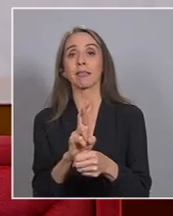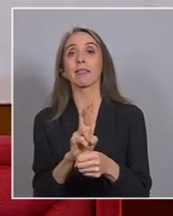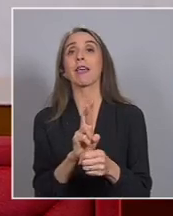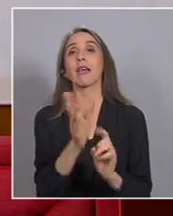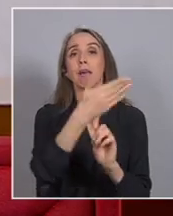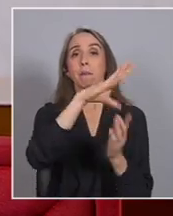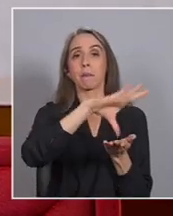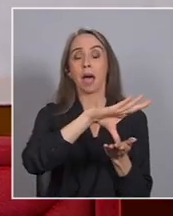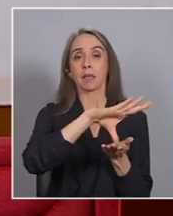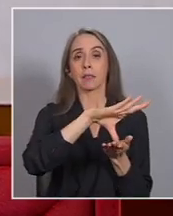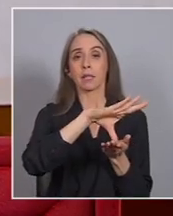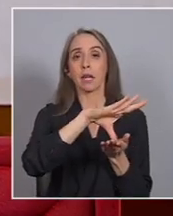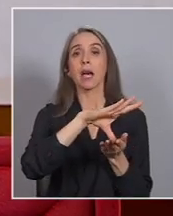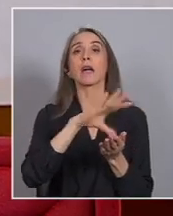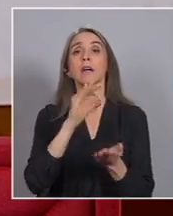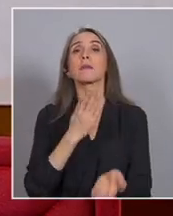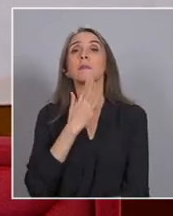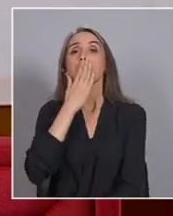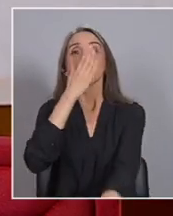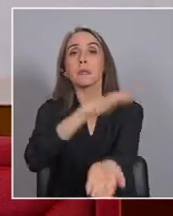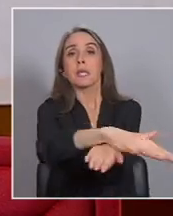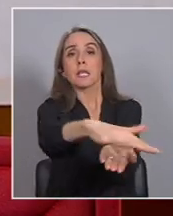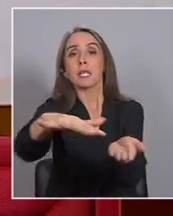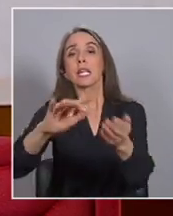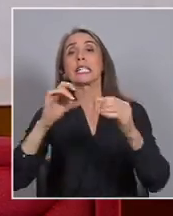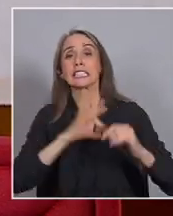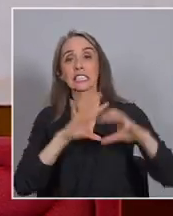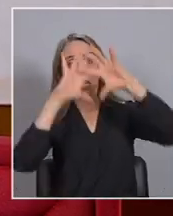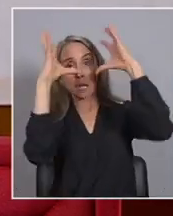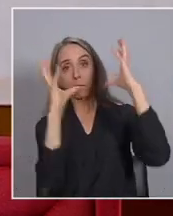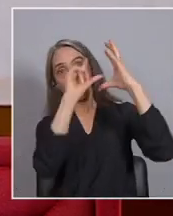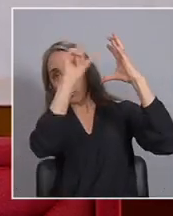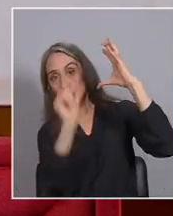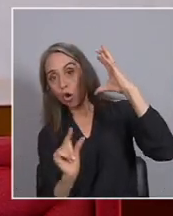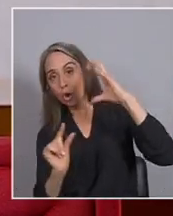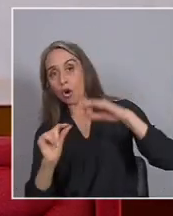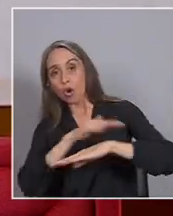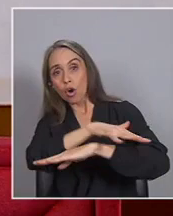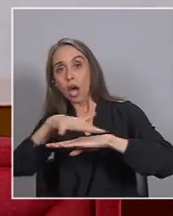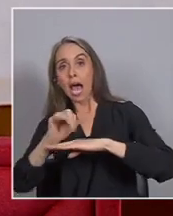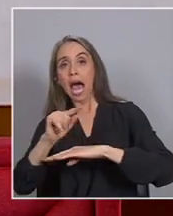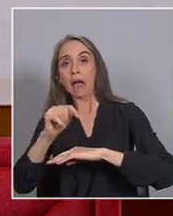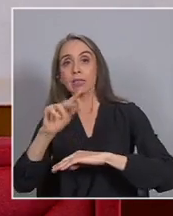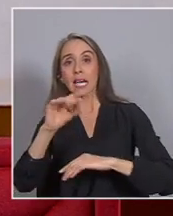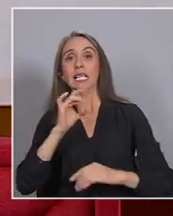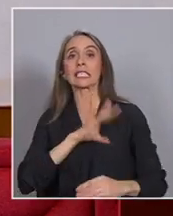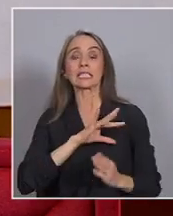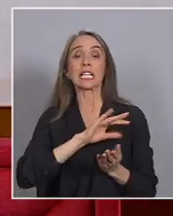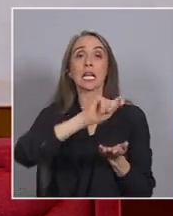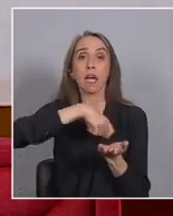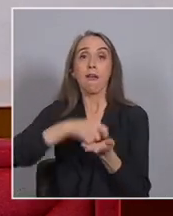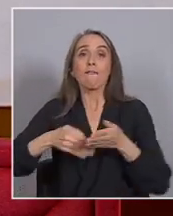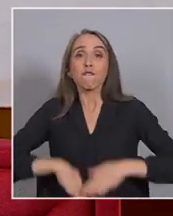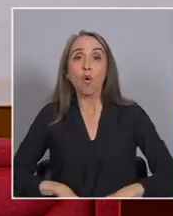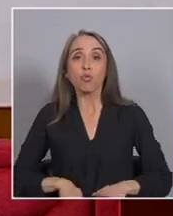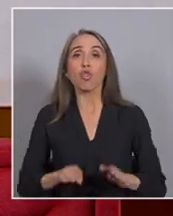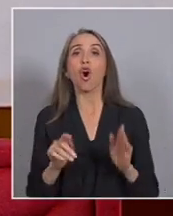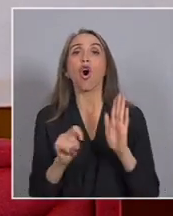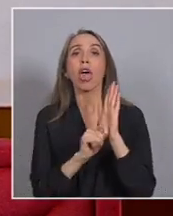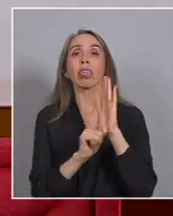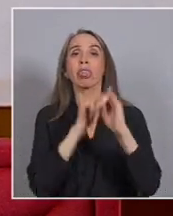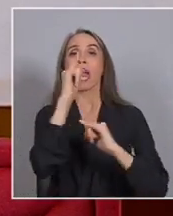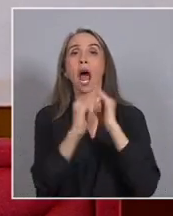es su condición antártica. Somos uno de los países miembros del Tratado Antártico, fundadores, y